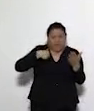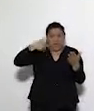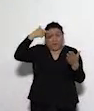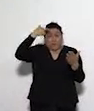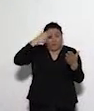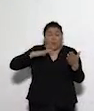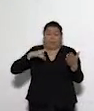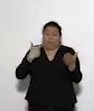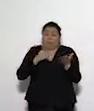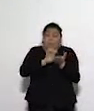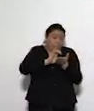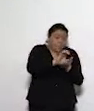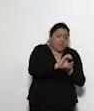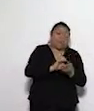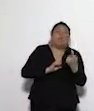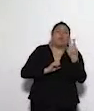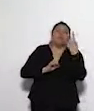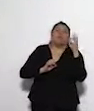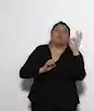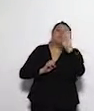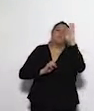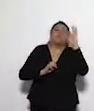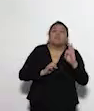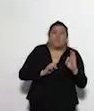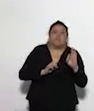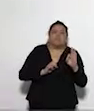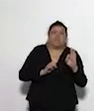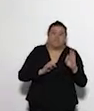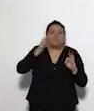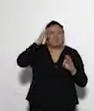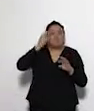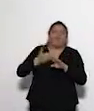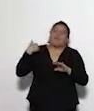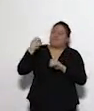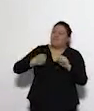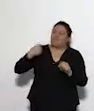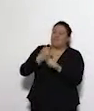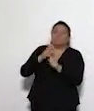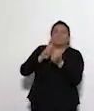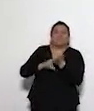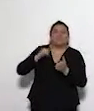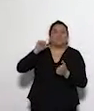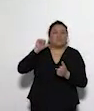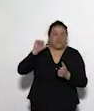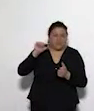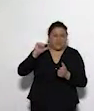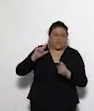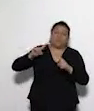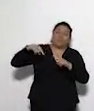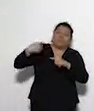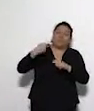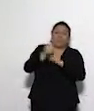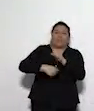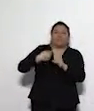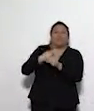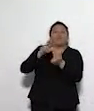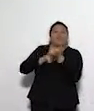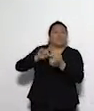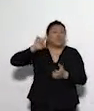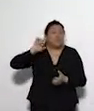el 1% del presupuesto del Ejecutivo Federal en 2016, y para el 2017 se